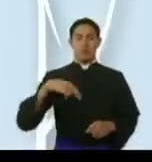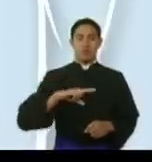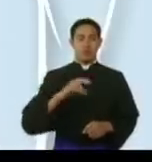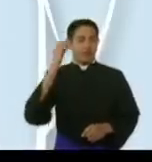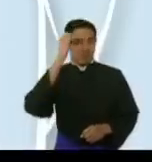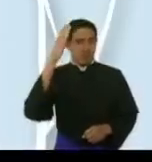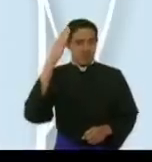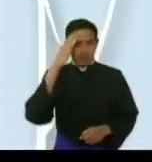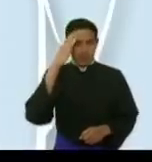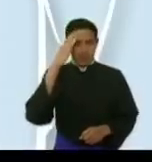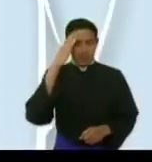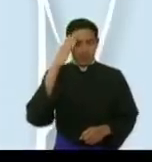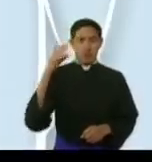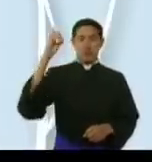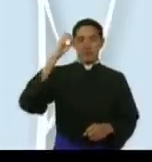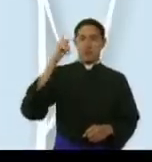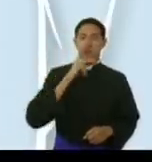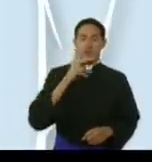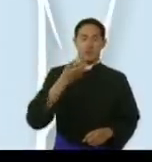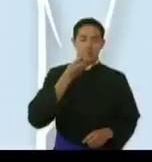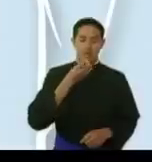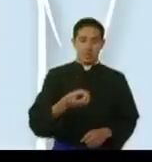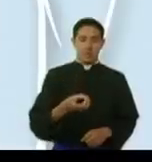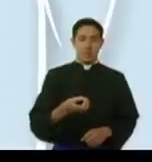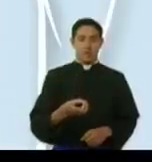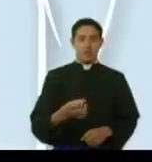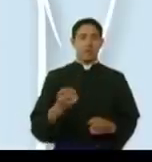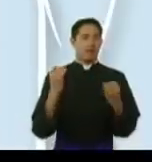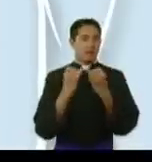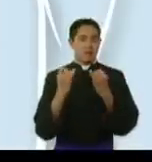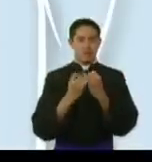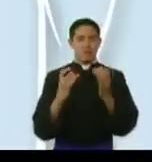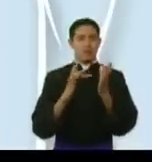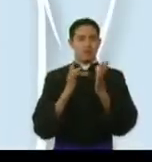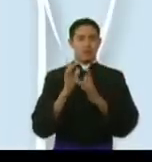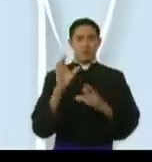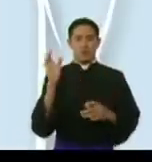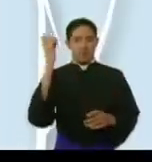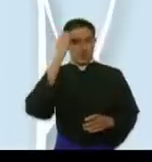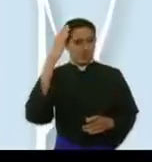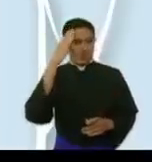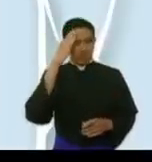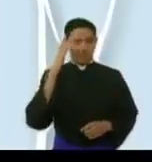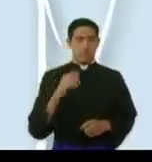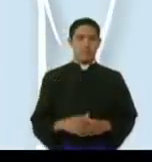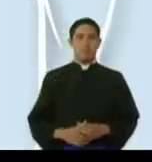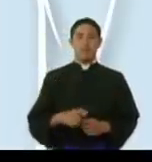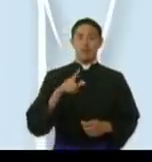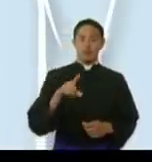ese día, dijo las mismas palabras que le dijo a Jesús cuando se bautizó.